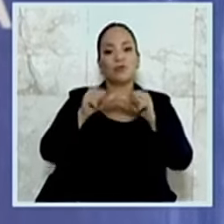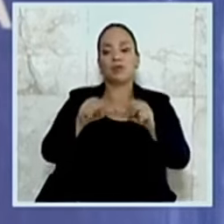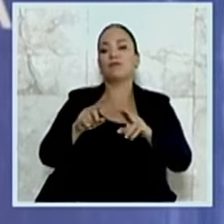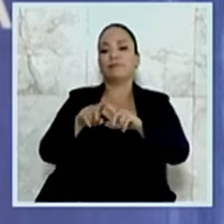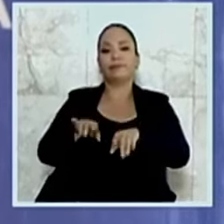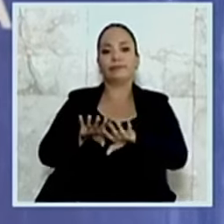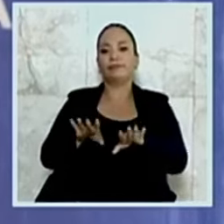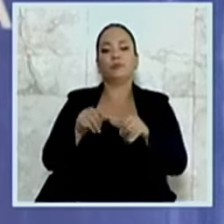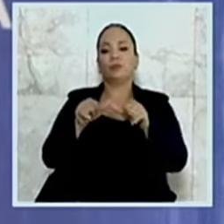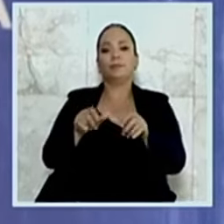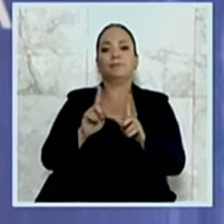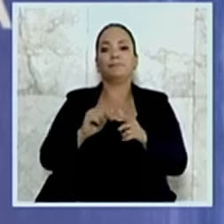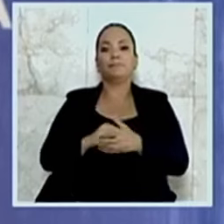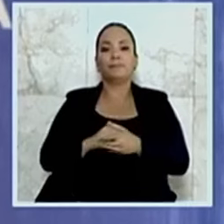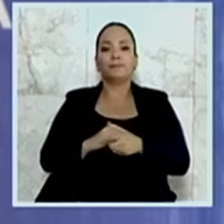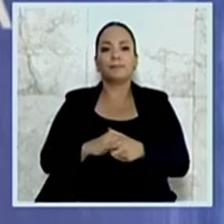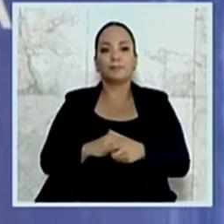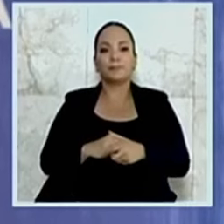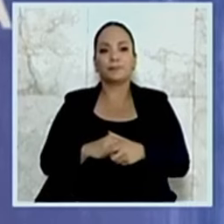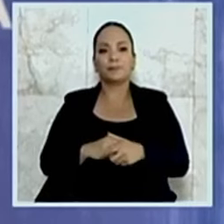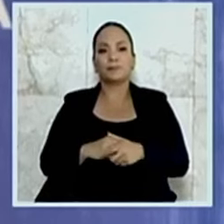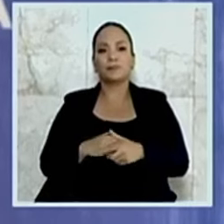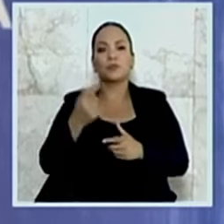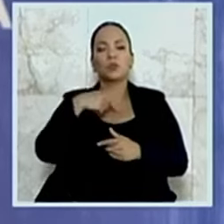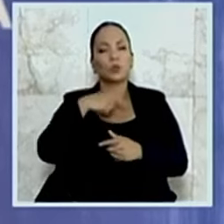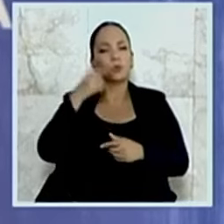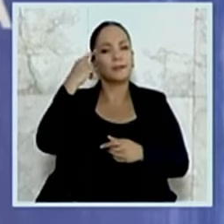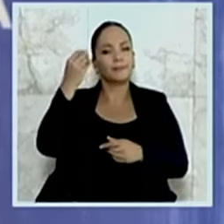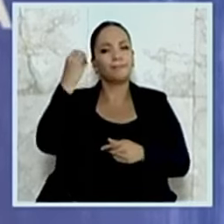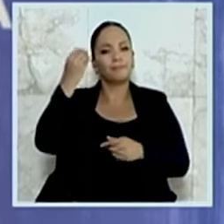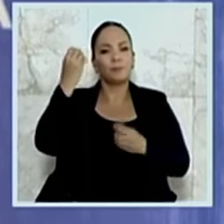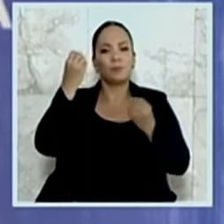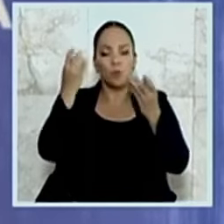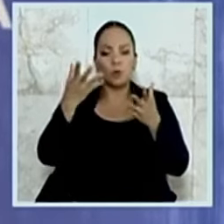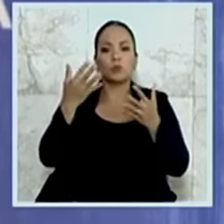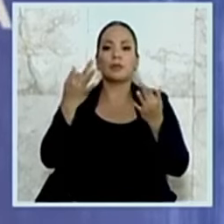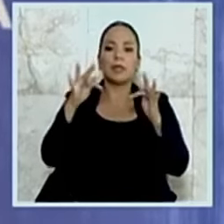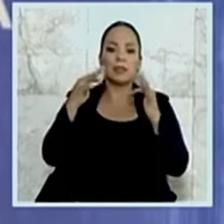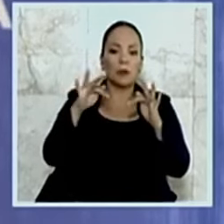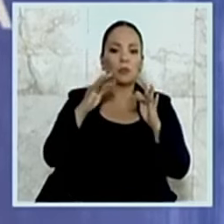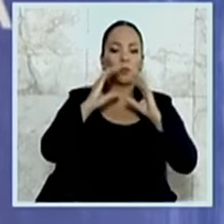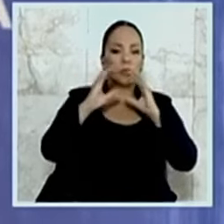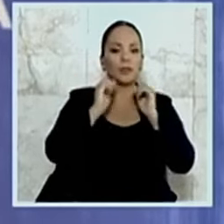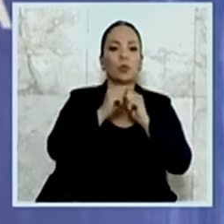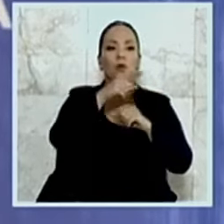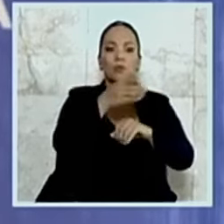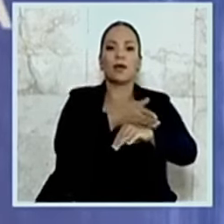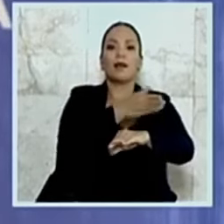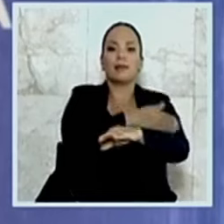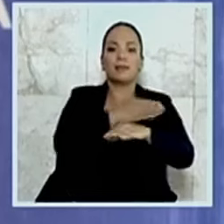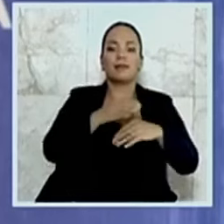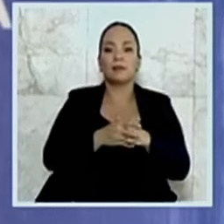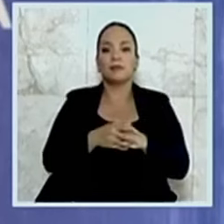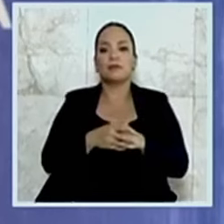análisis financiero, etcétera. Entonces la estamos viendo, pero por ahora la decisión sigue